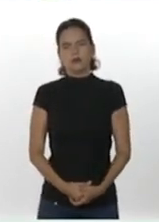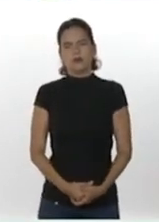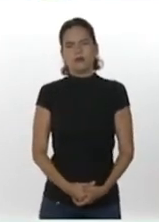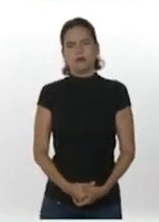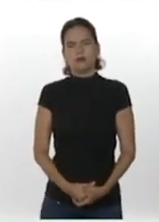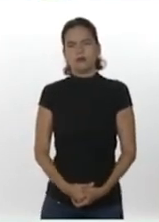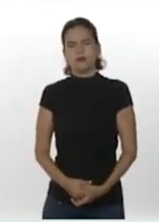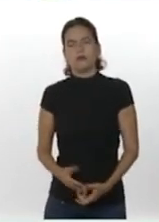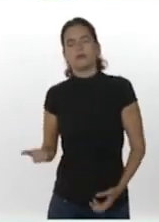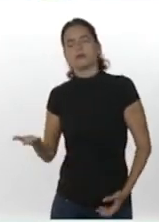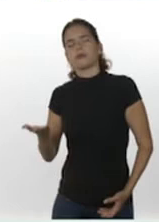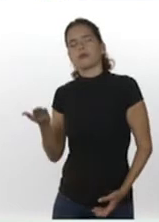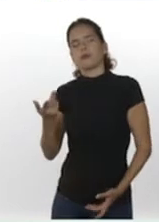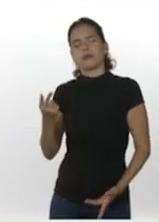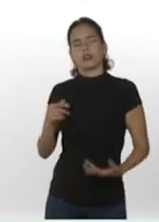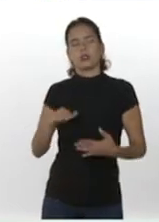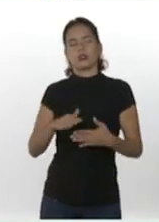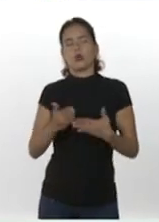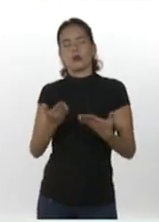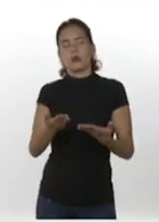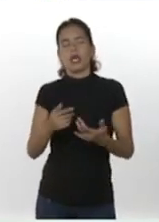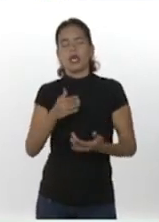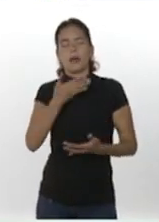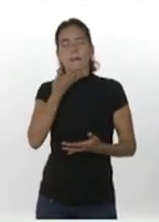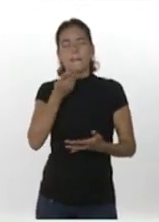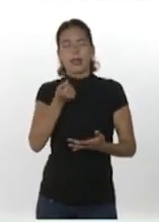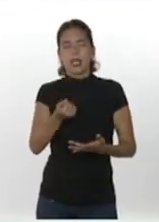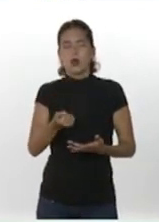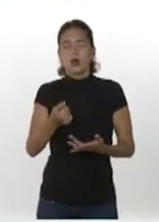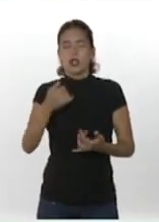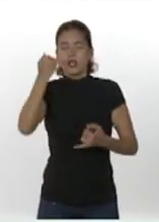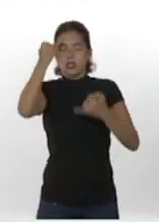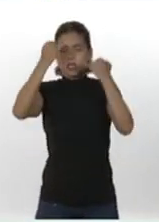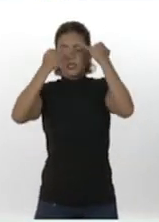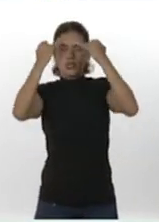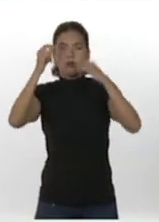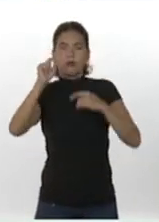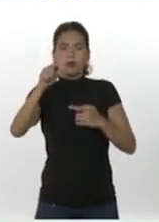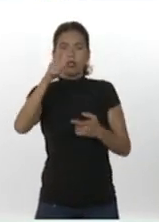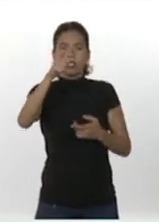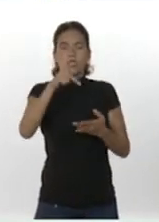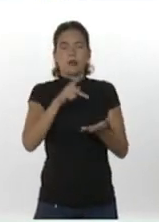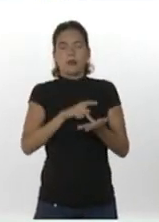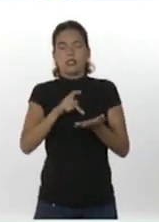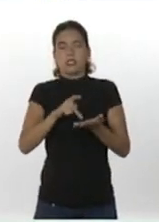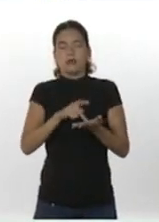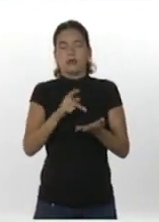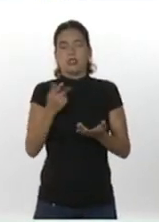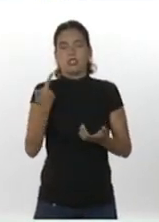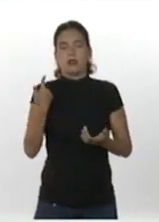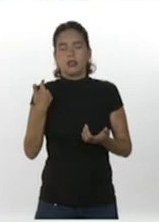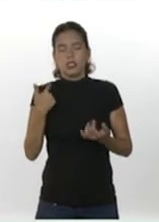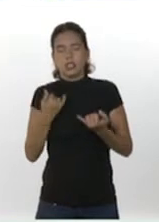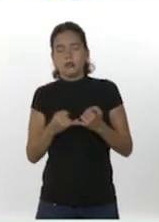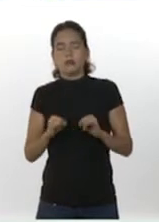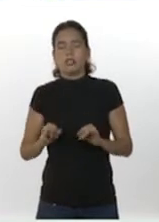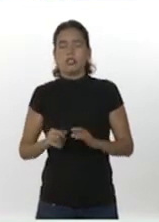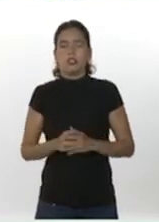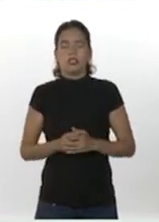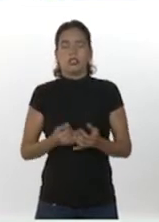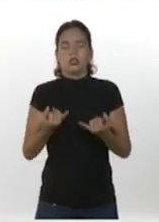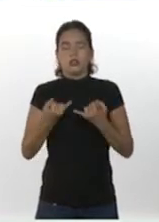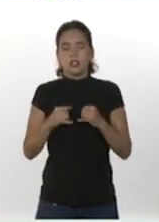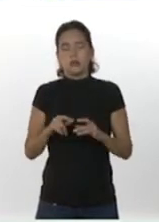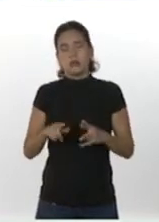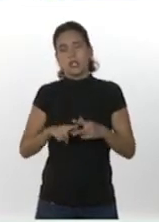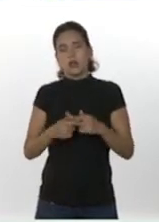importante y más significativo, nos va a dar mejores luces del momento en el cual ese participante debe egresar. Ellos egresan de los